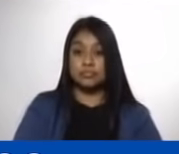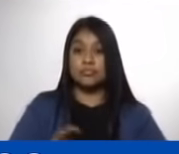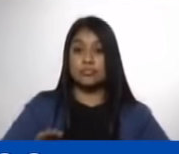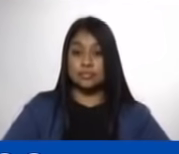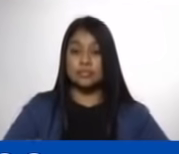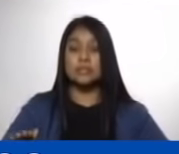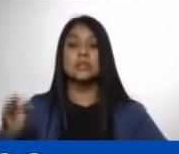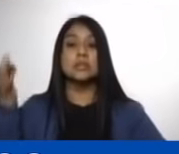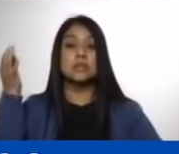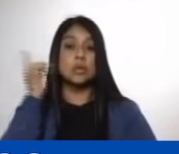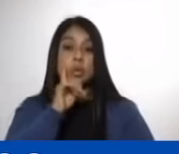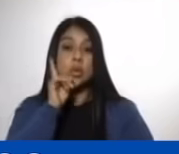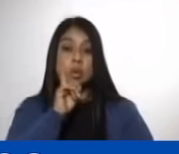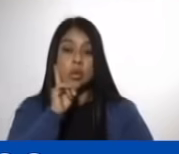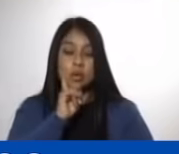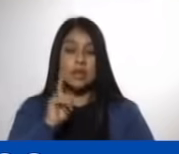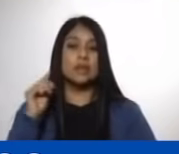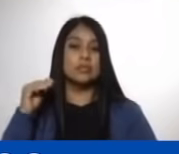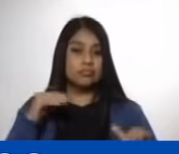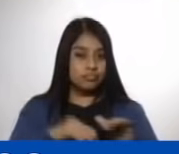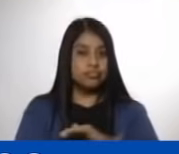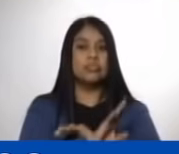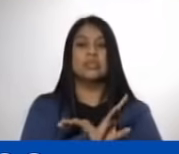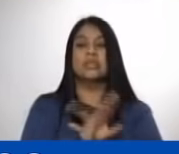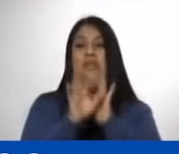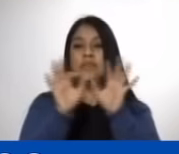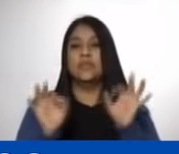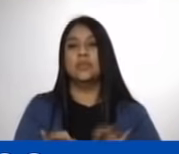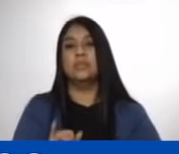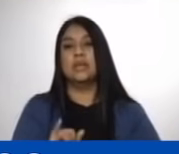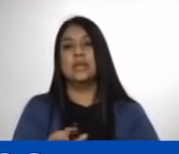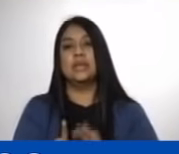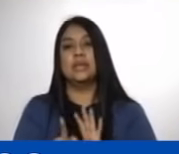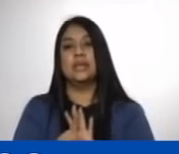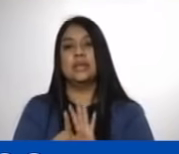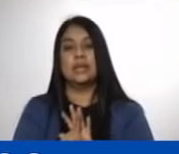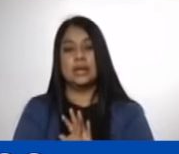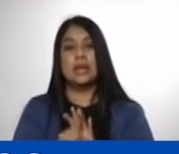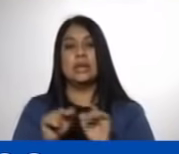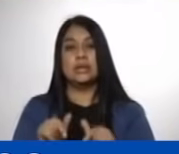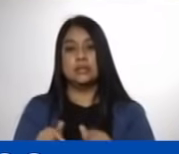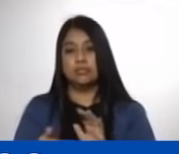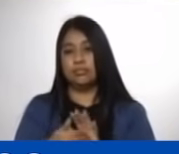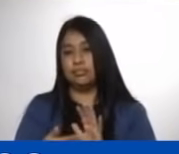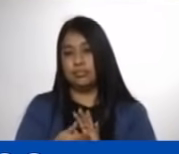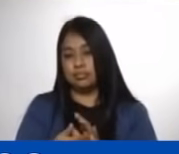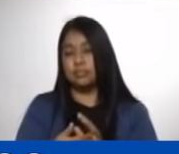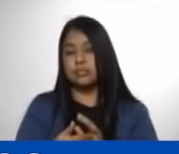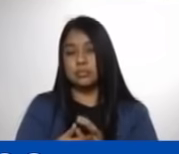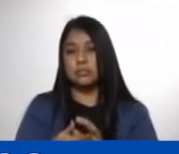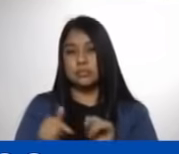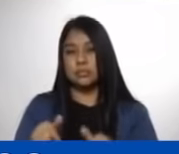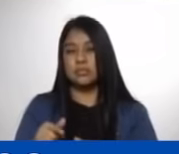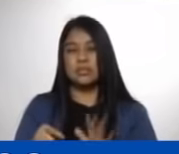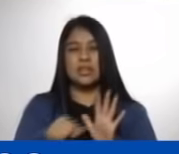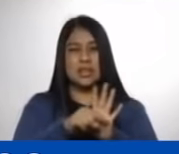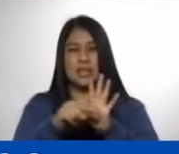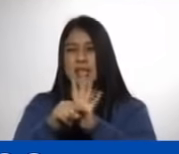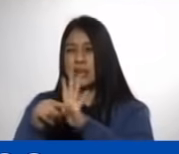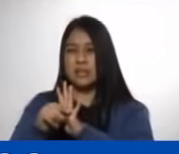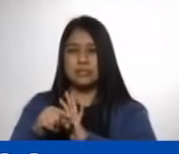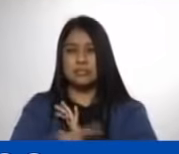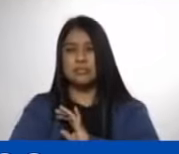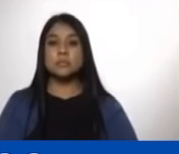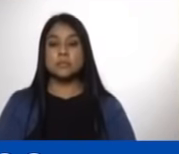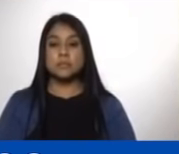y mujeres que están cruzando de esta manera irregular, dadas todas las consideraciones negativas que se dan en